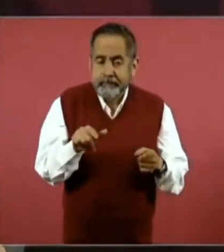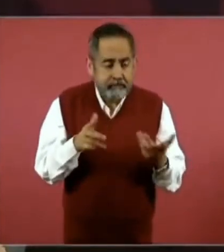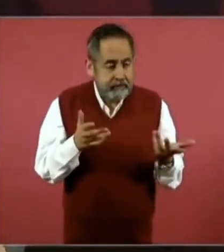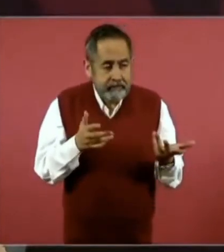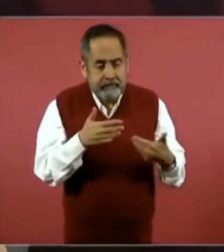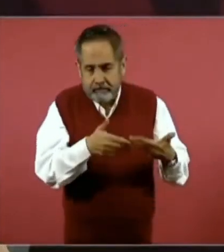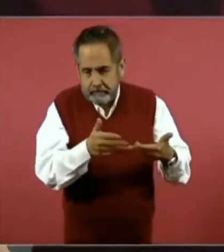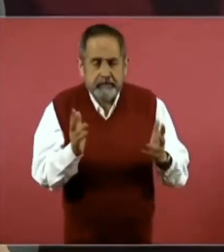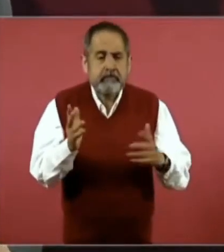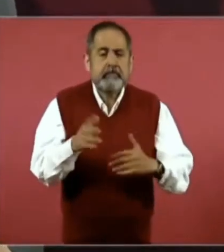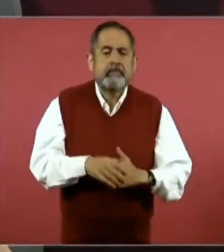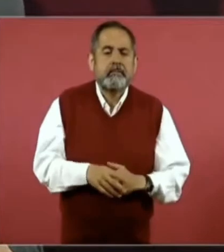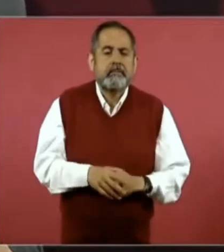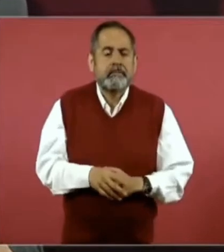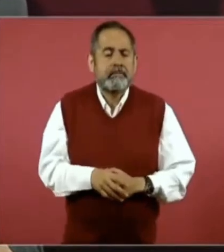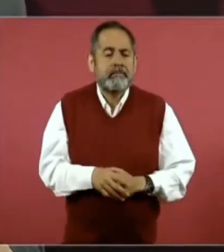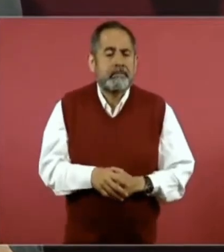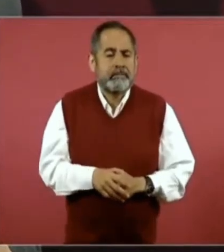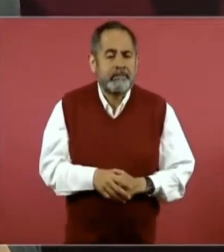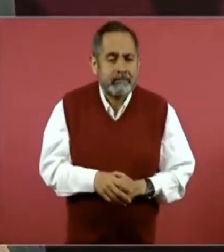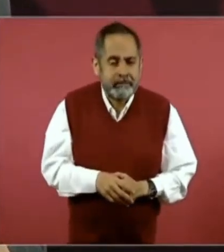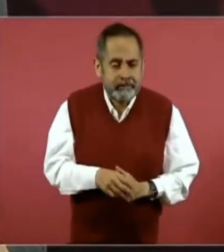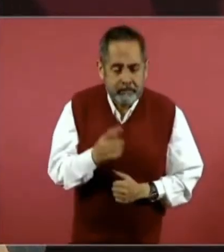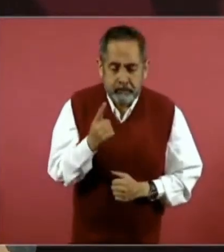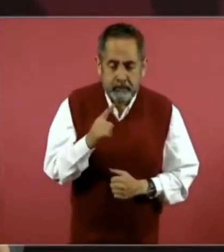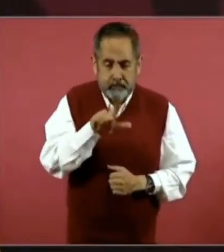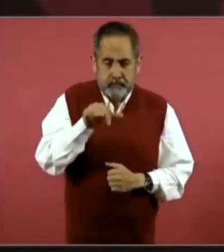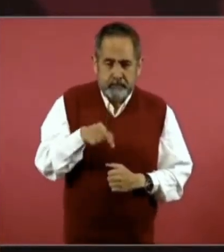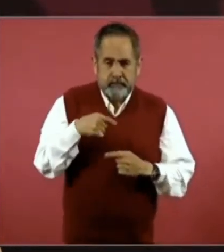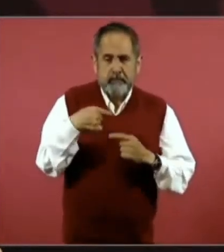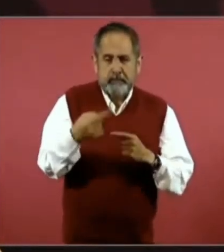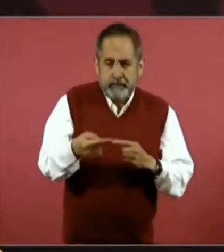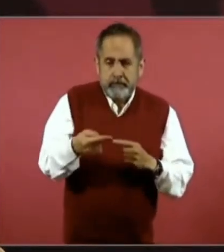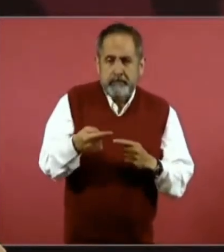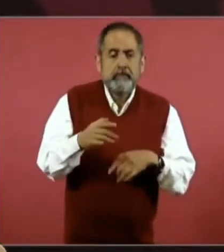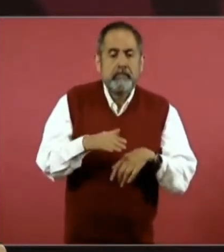Entonces, un año después, porque